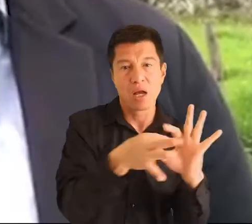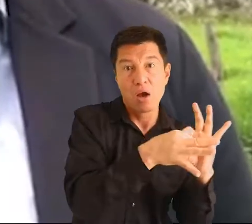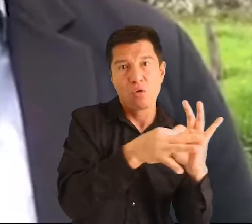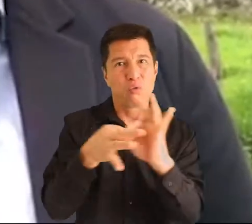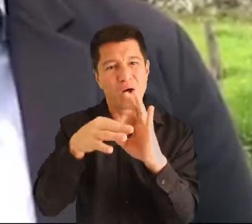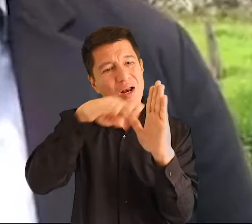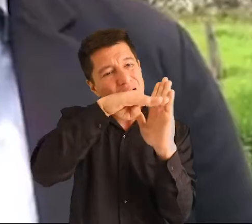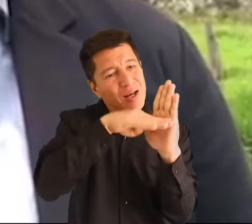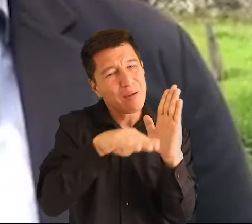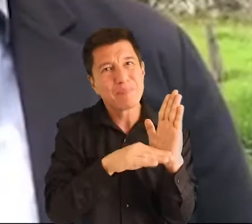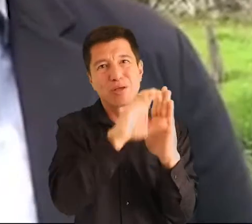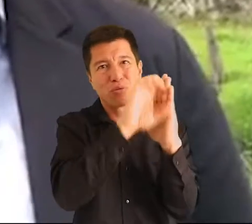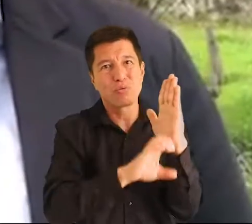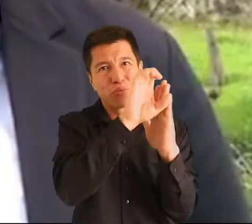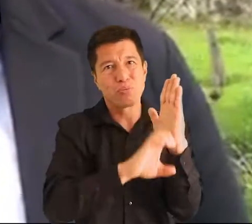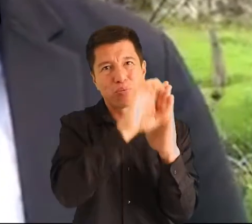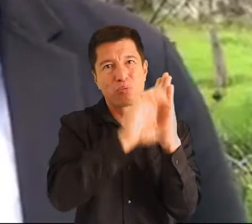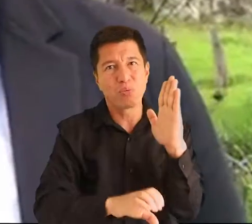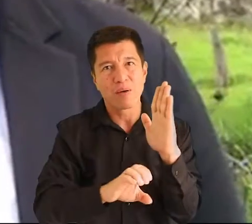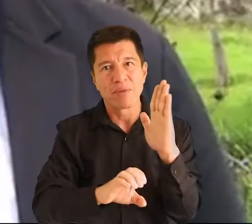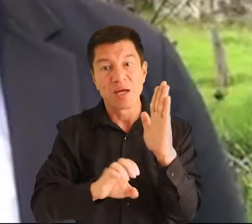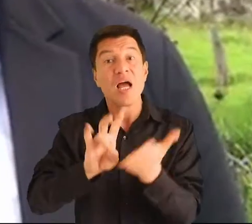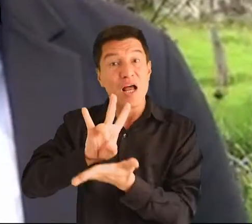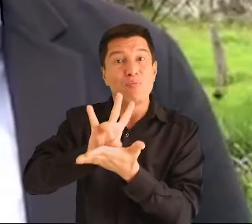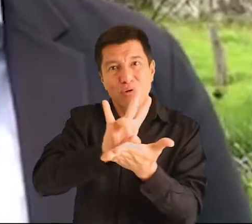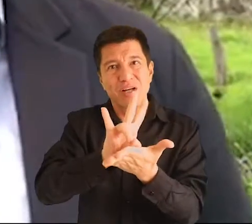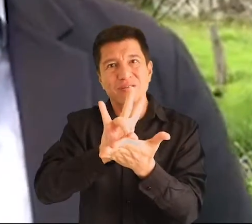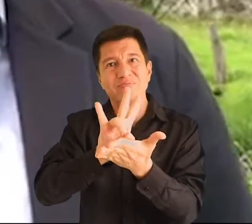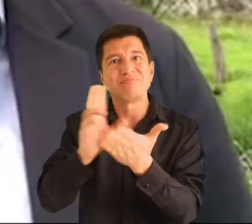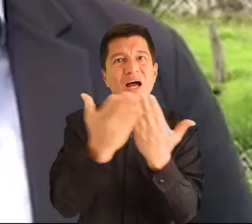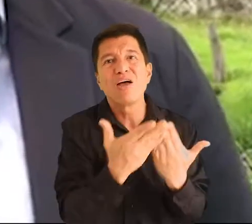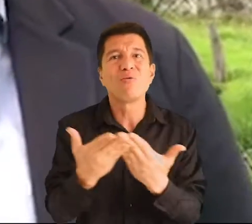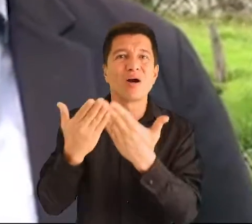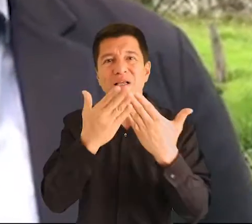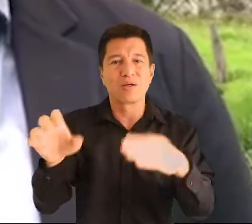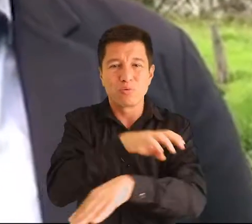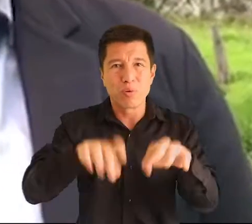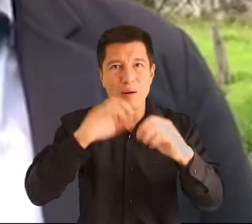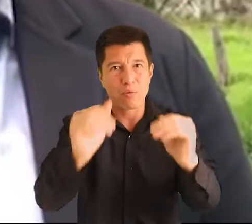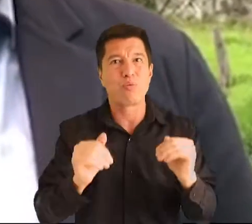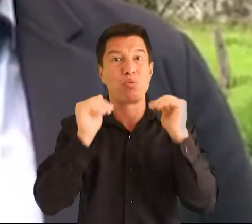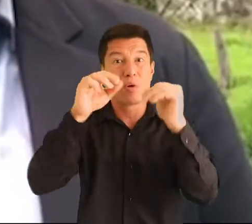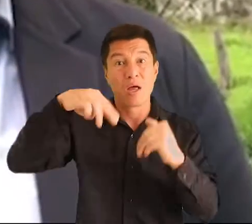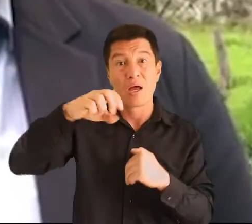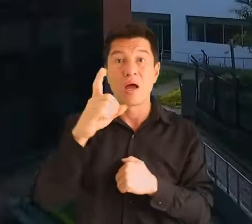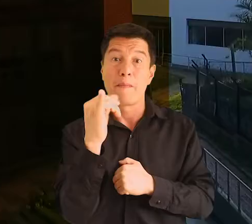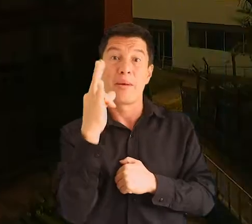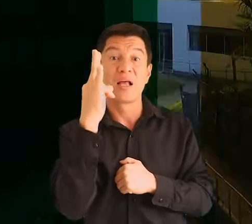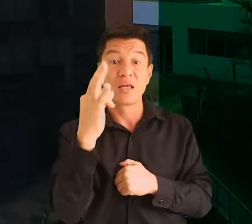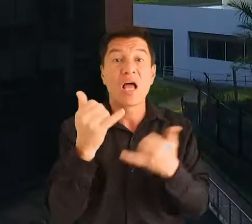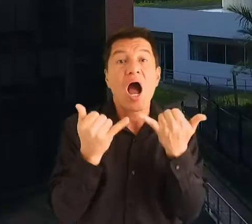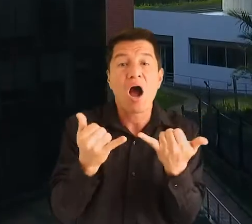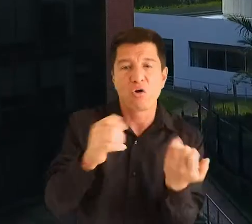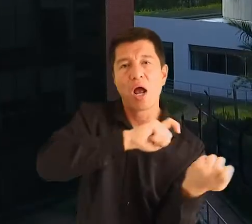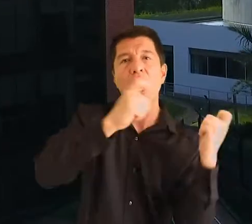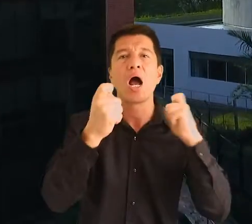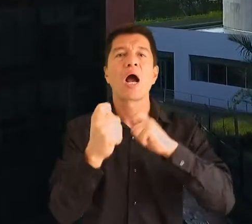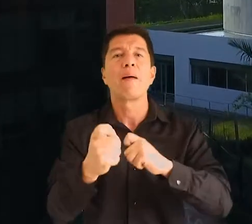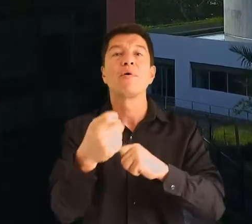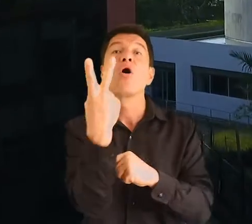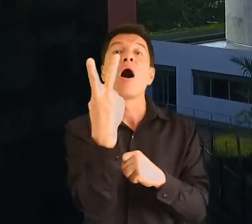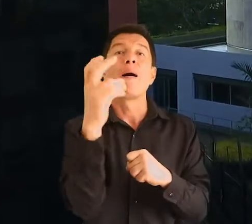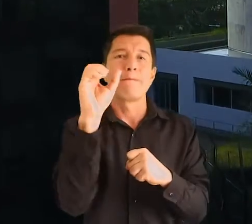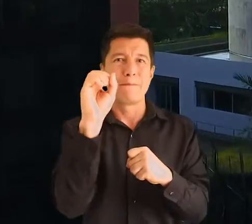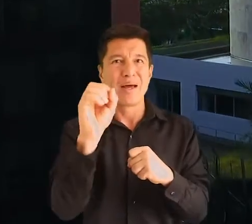de los lineamientos curriculares y el modelo educativo digital y transmoderno MEDIT, pues ahora tendrá una duración o comprenderá